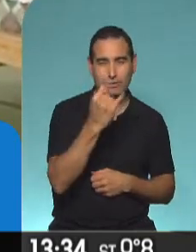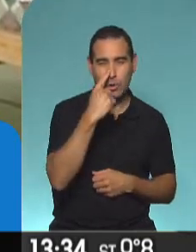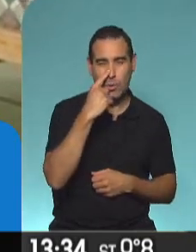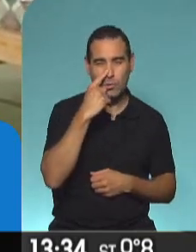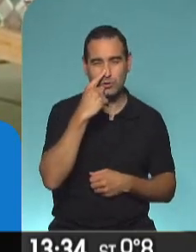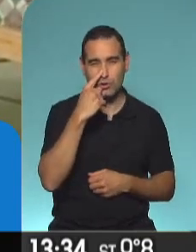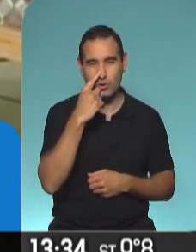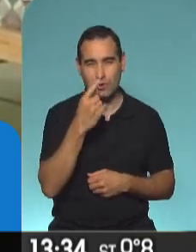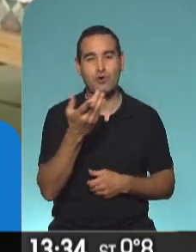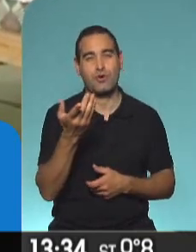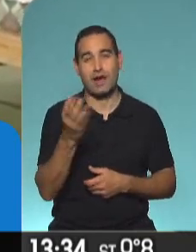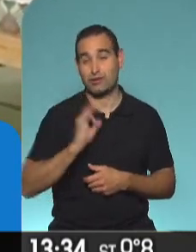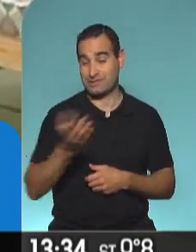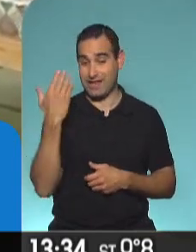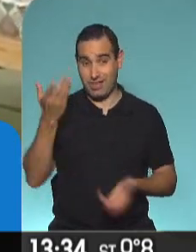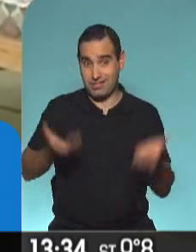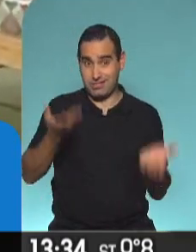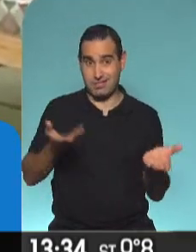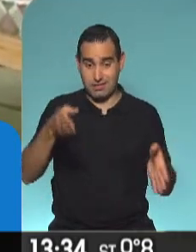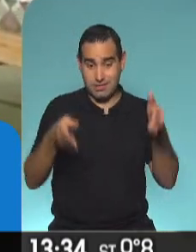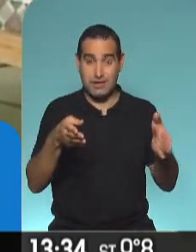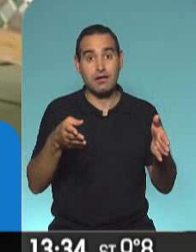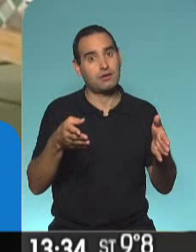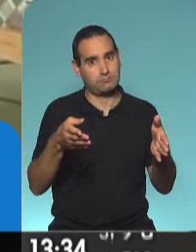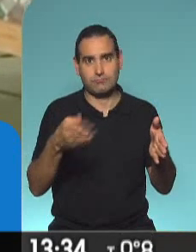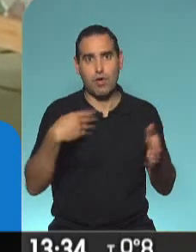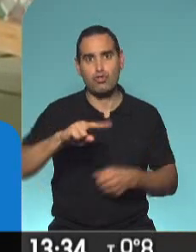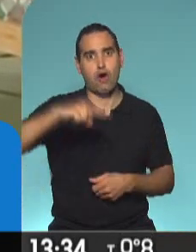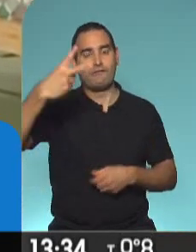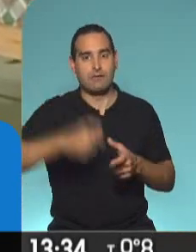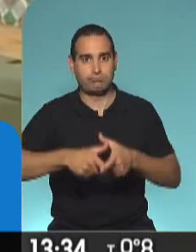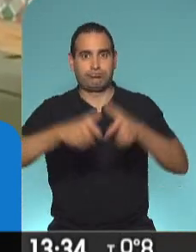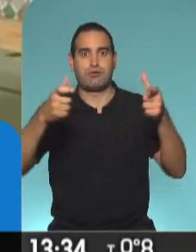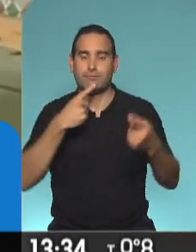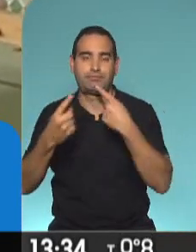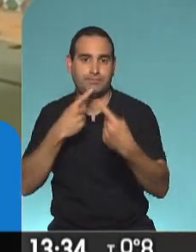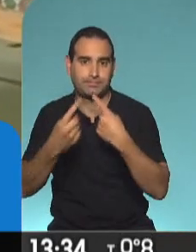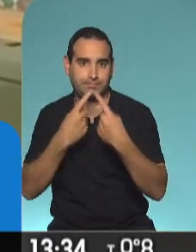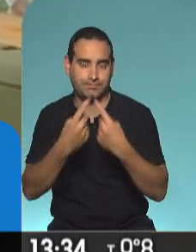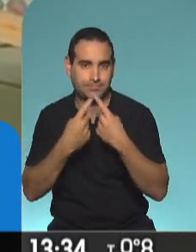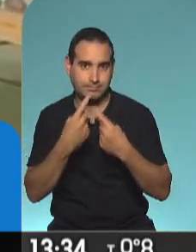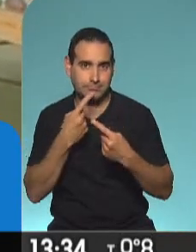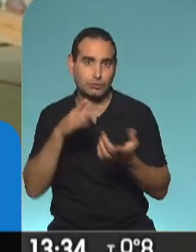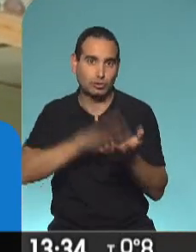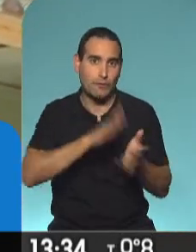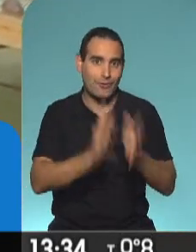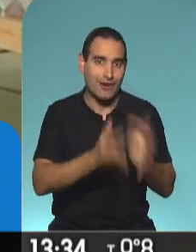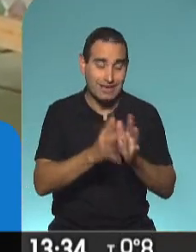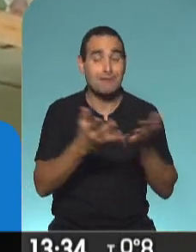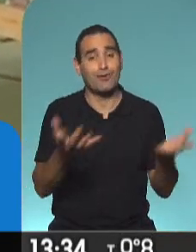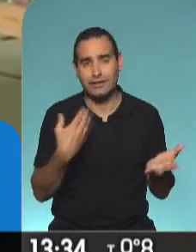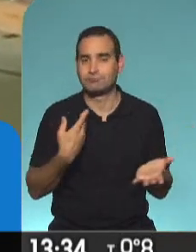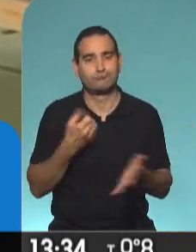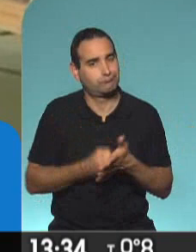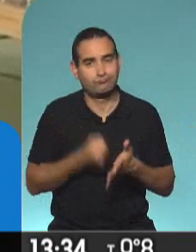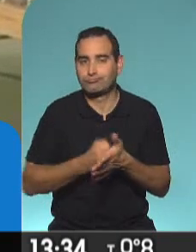junio, comparado con el periodo del año pasado, hemos casi duplicado el número de consultas respecto a la violencia y por eso insistimos mucho